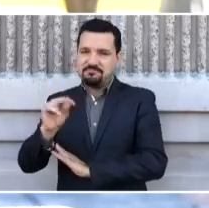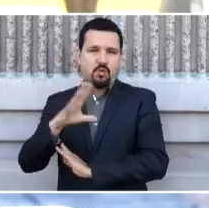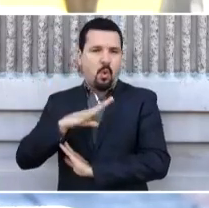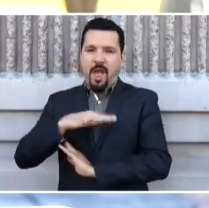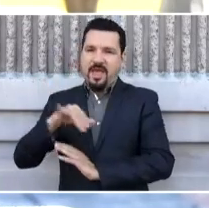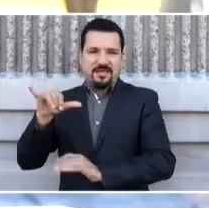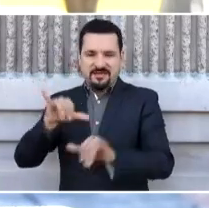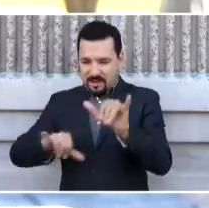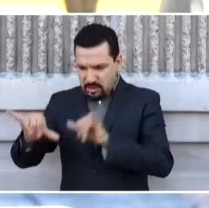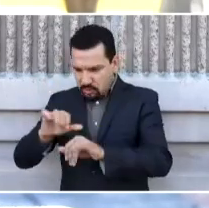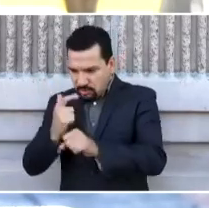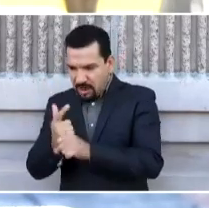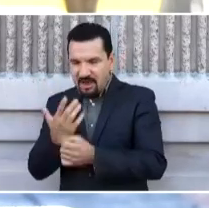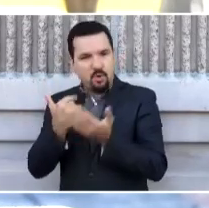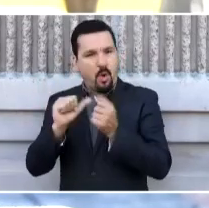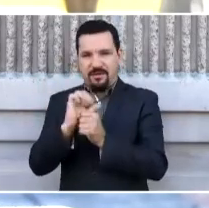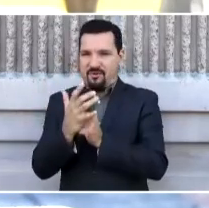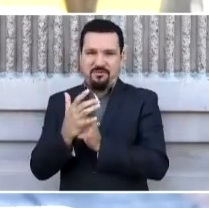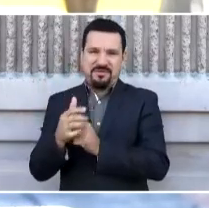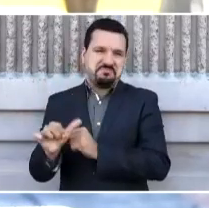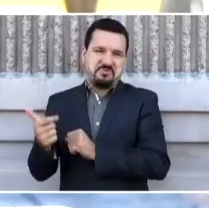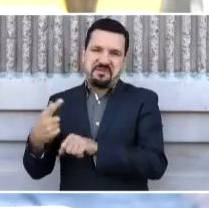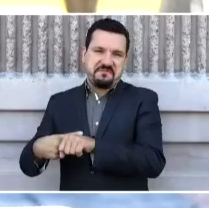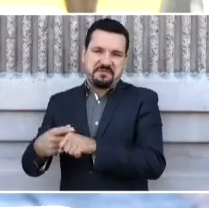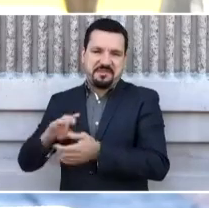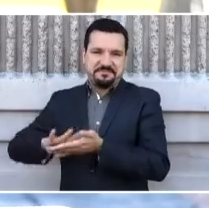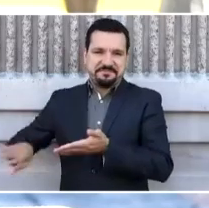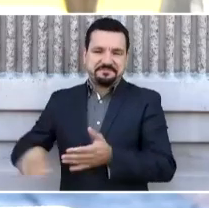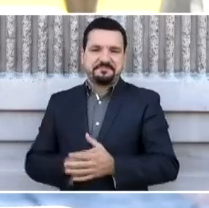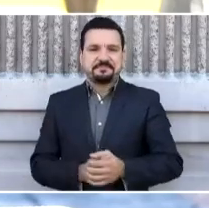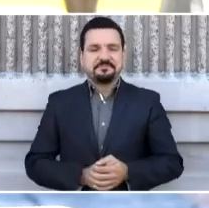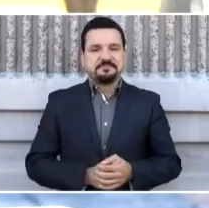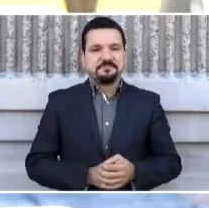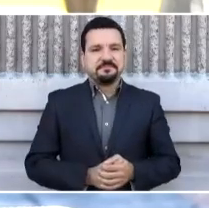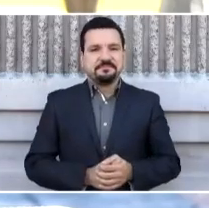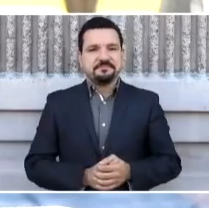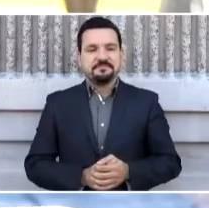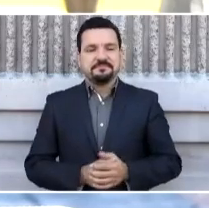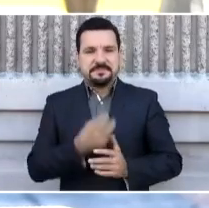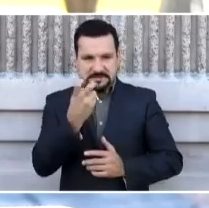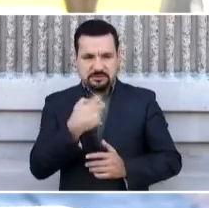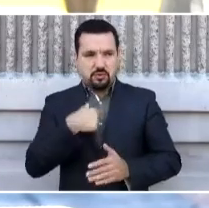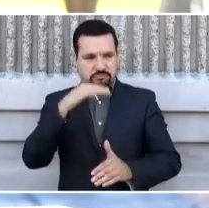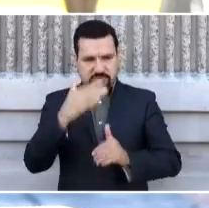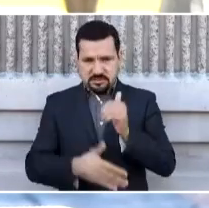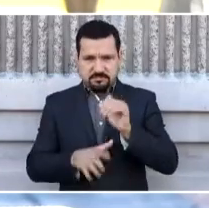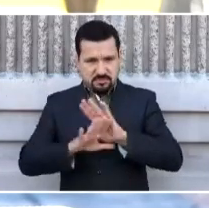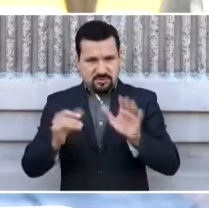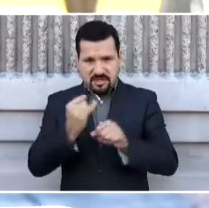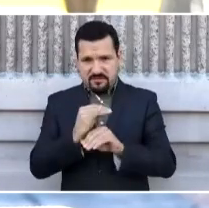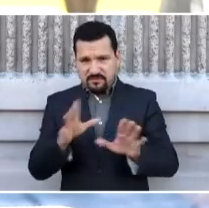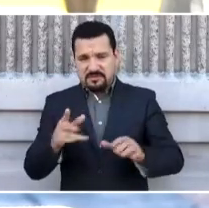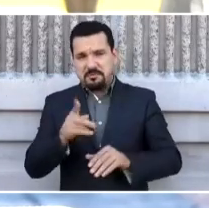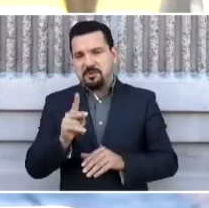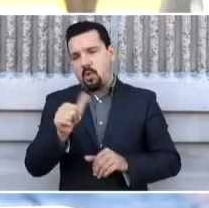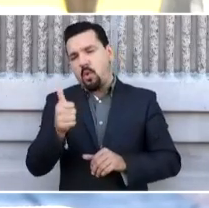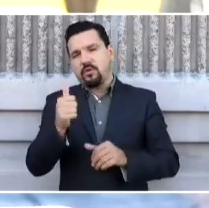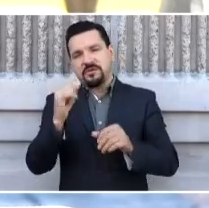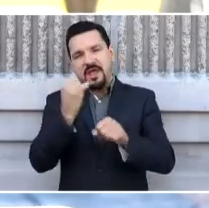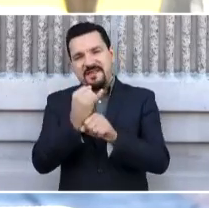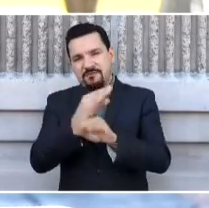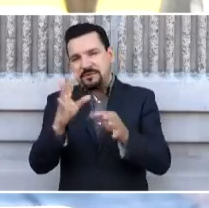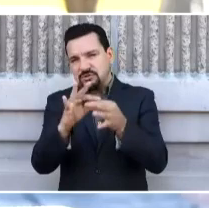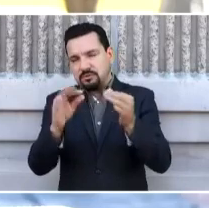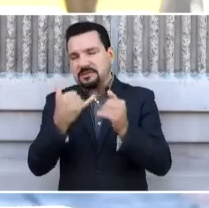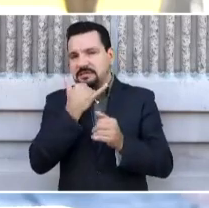descartados por pruebas de laboratorio. Quiero hacer, y con esto termino, bueno, otro dato relevante,